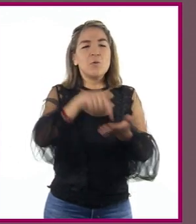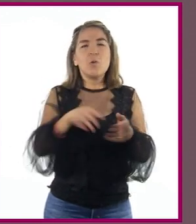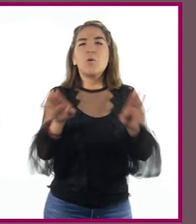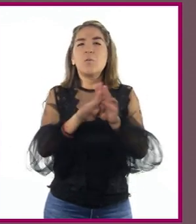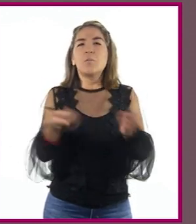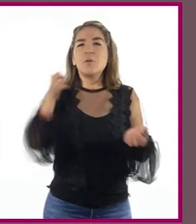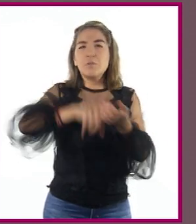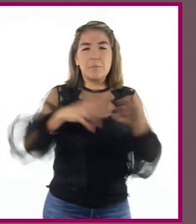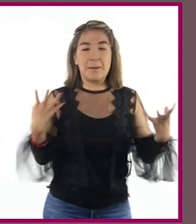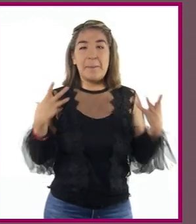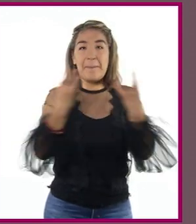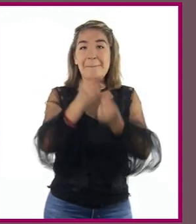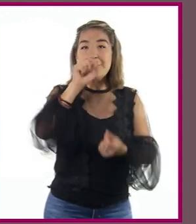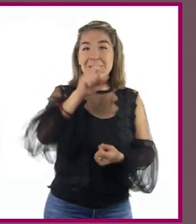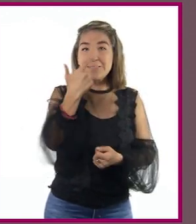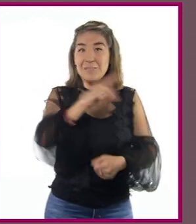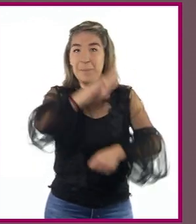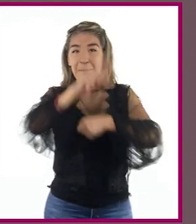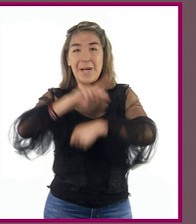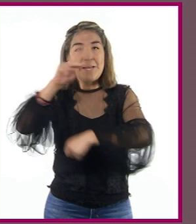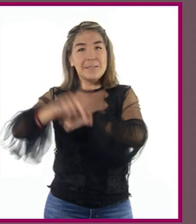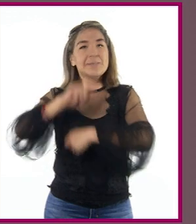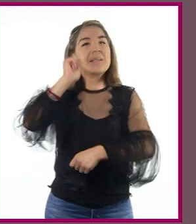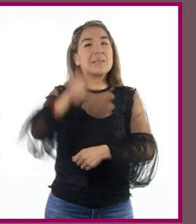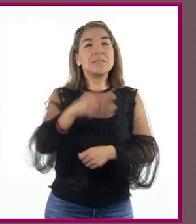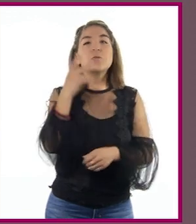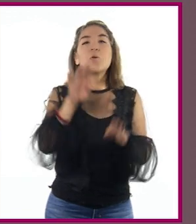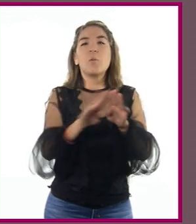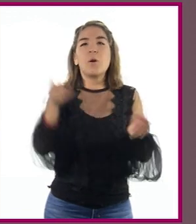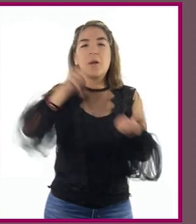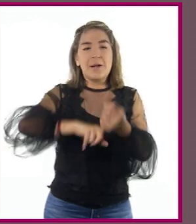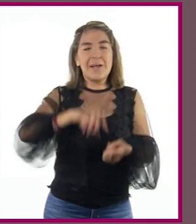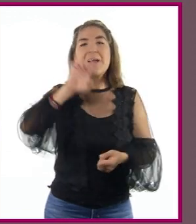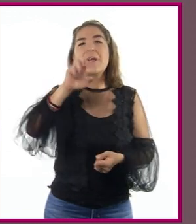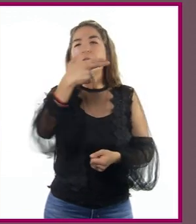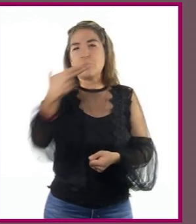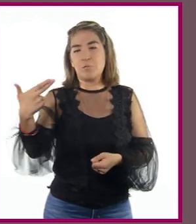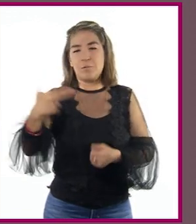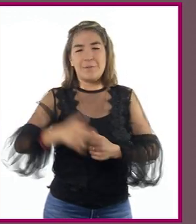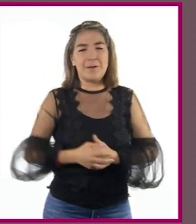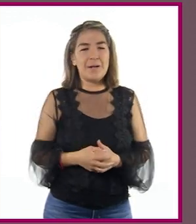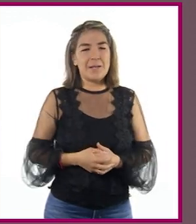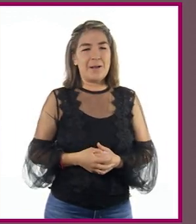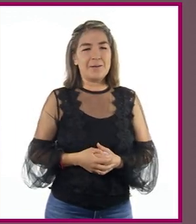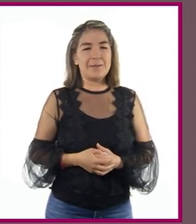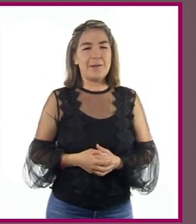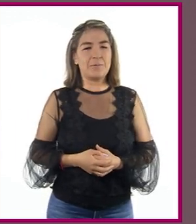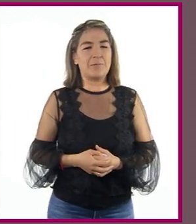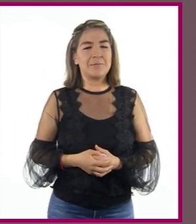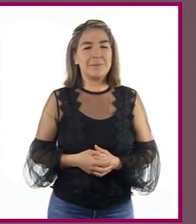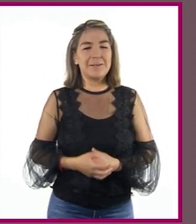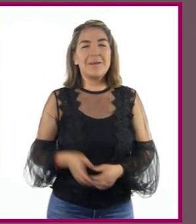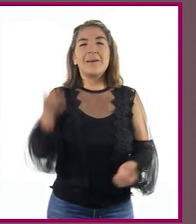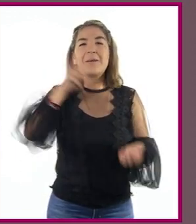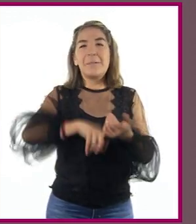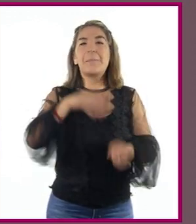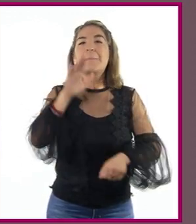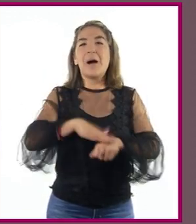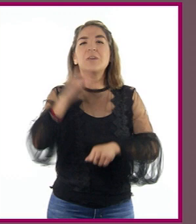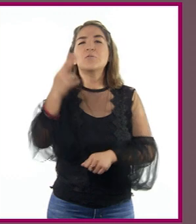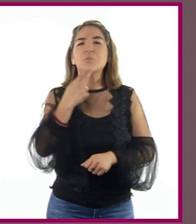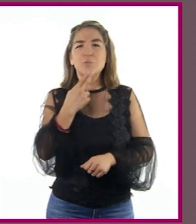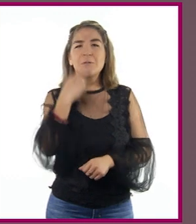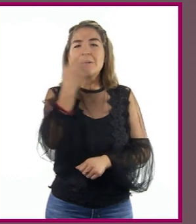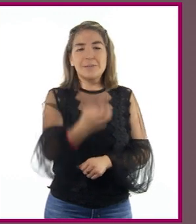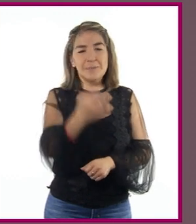en colectivo se conocen como zona euro o eurozona. El uso del euro